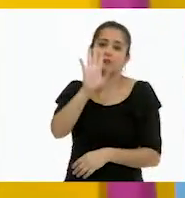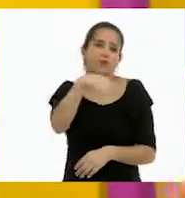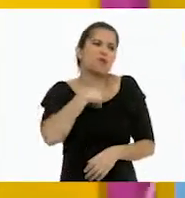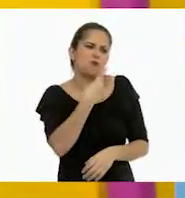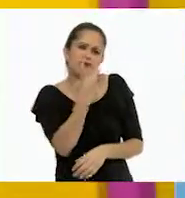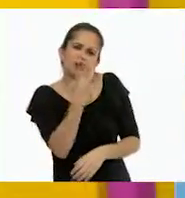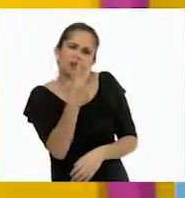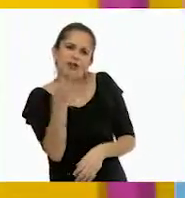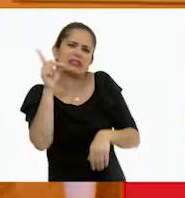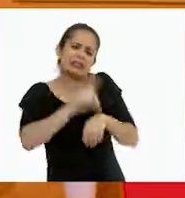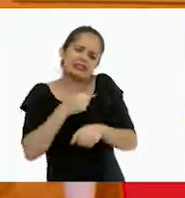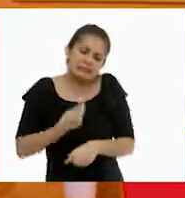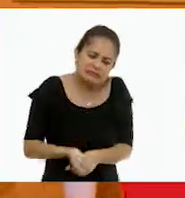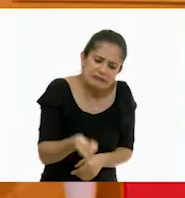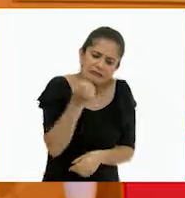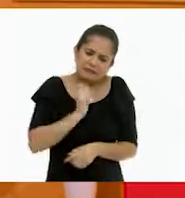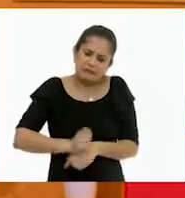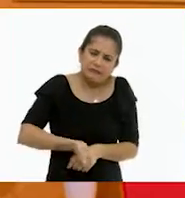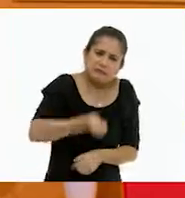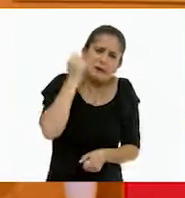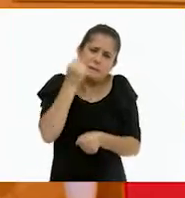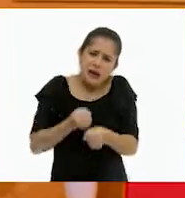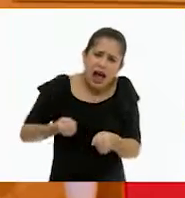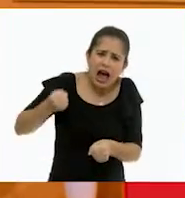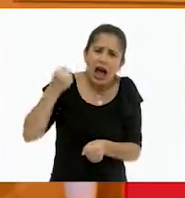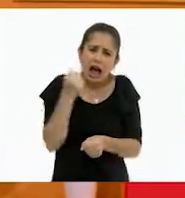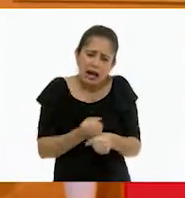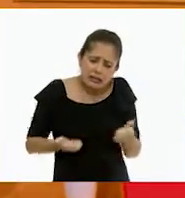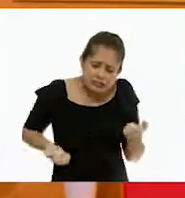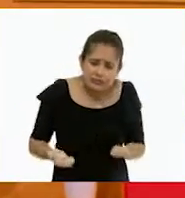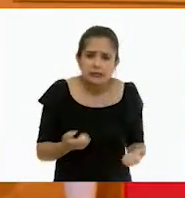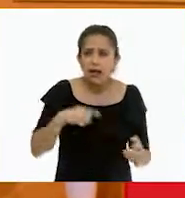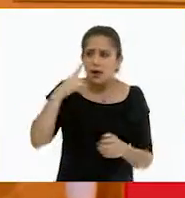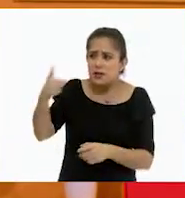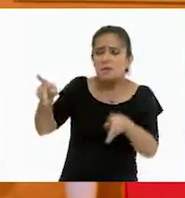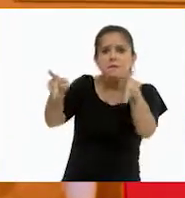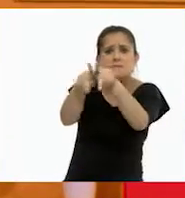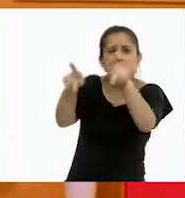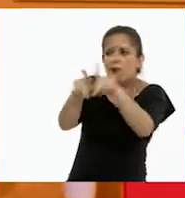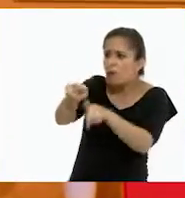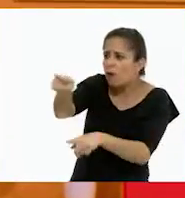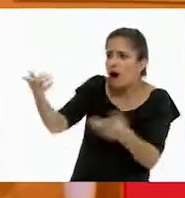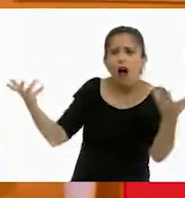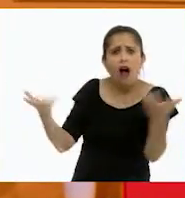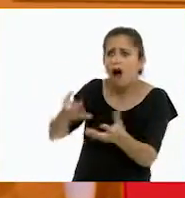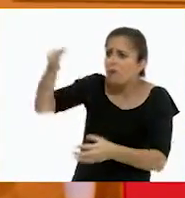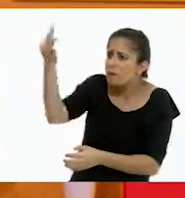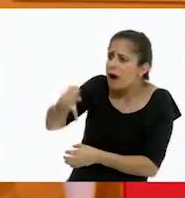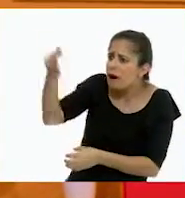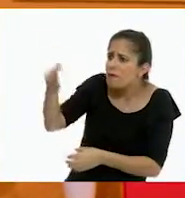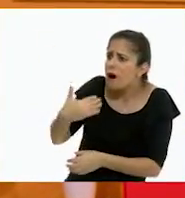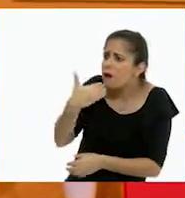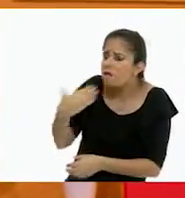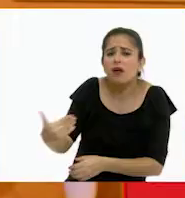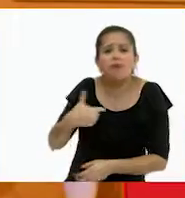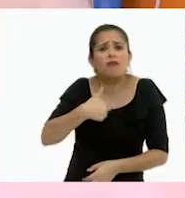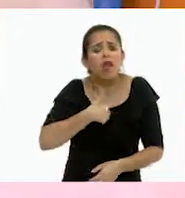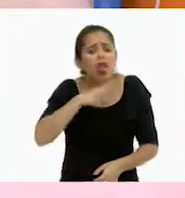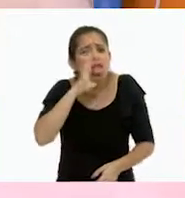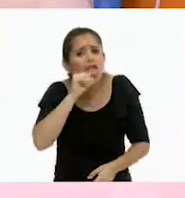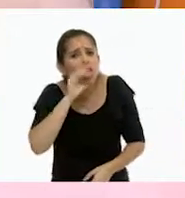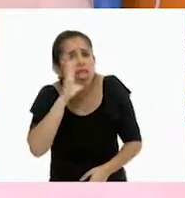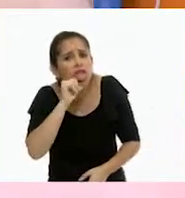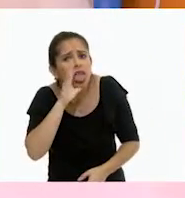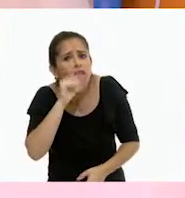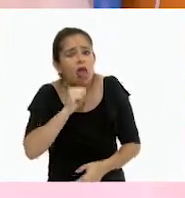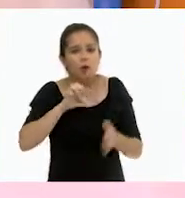días estar ensayando y ensayando. Yo veía a mis primos que lo hacían muy bien y yo no podía. A veces el valero tiene que ver. Si